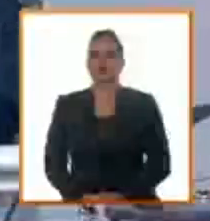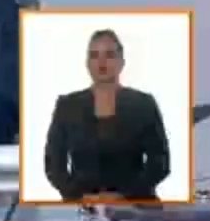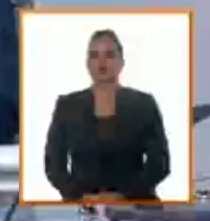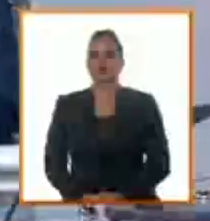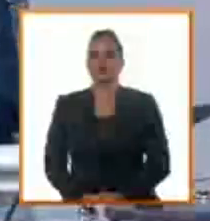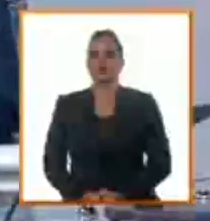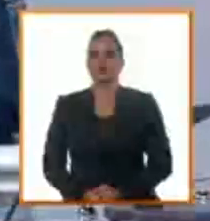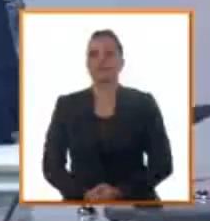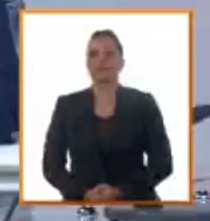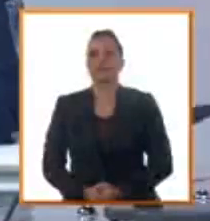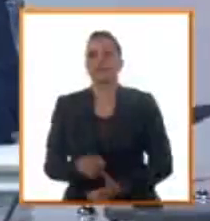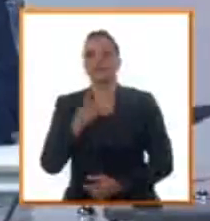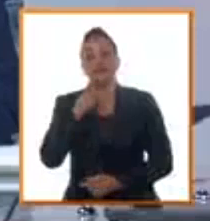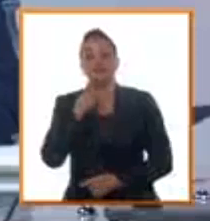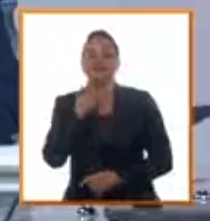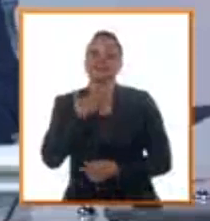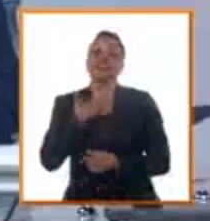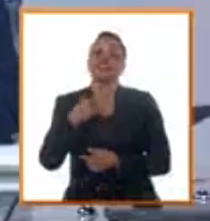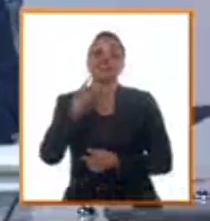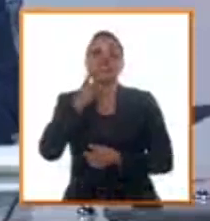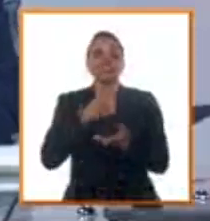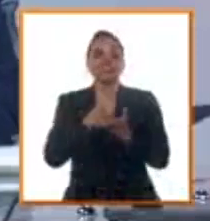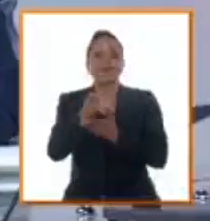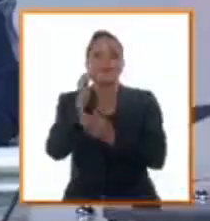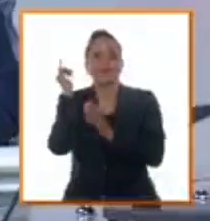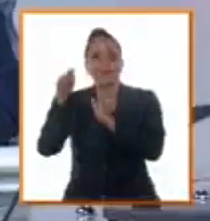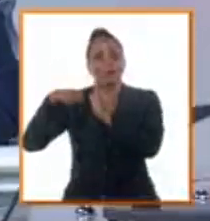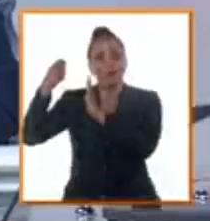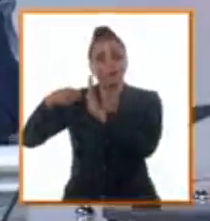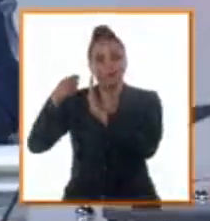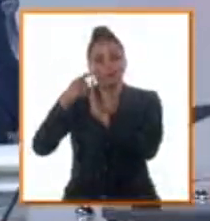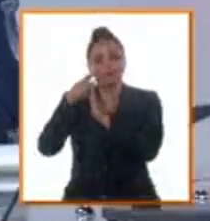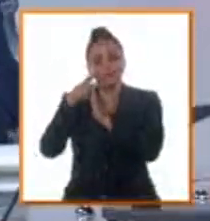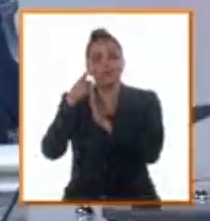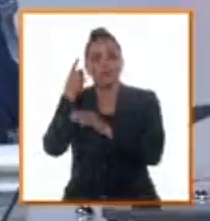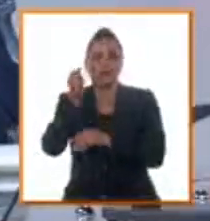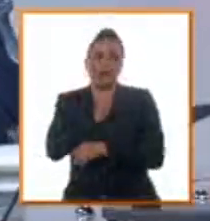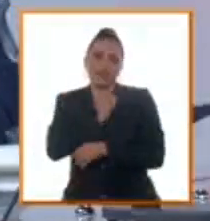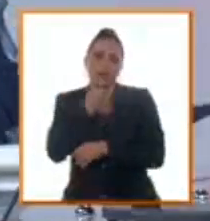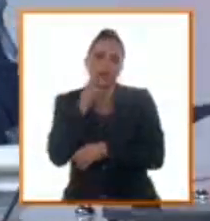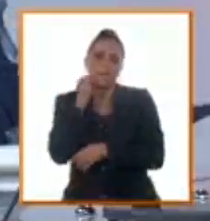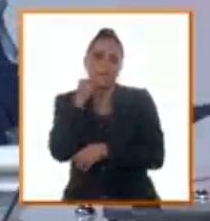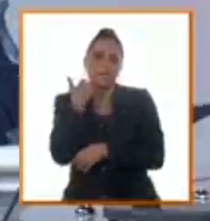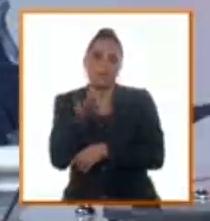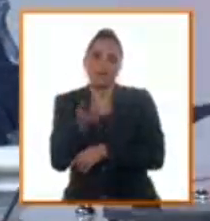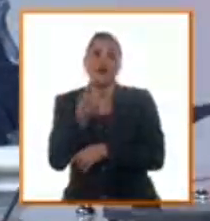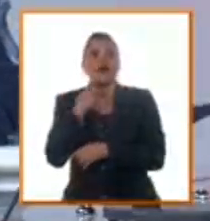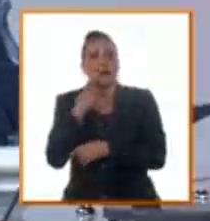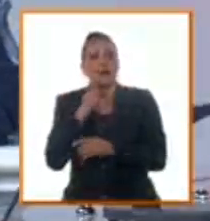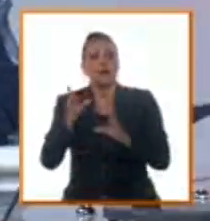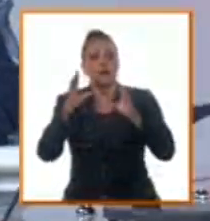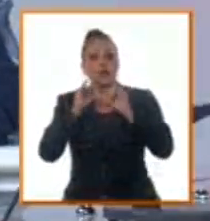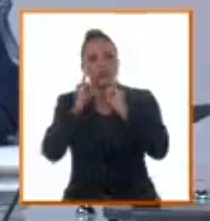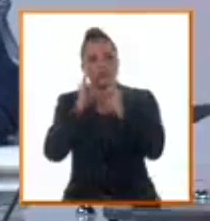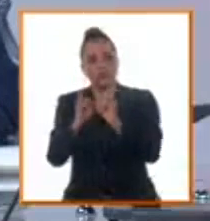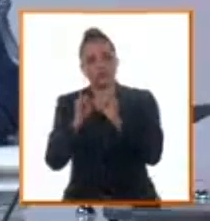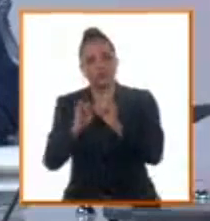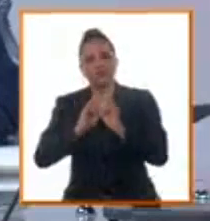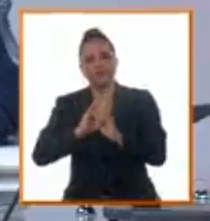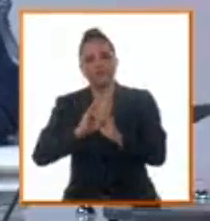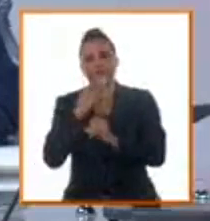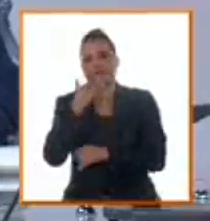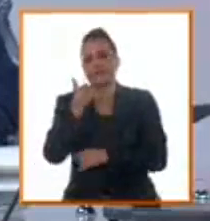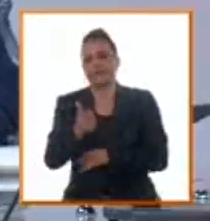Bueno, me quedé con las ganas de ver el reportaje, los reportes de última hora de Yordanis Rodríguez. Seguramente el noticiero de televisión dará